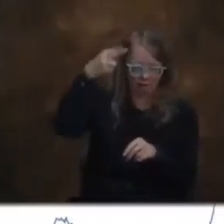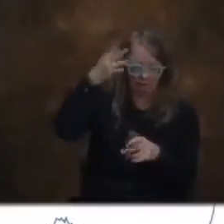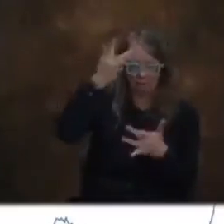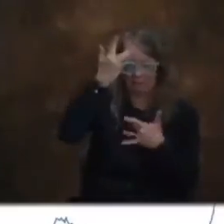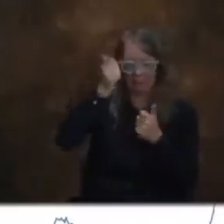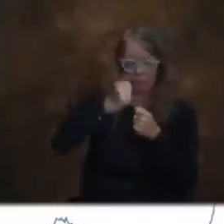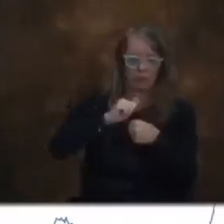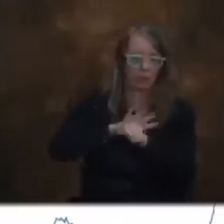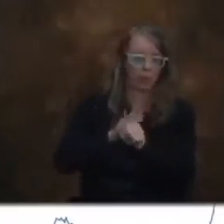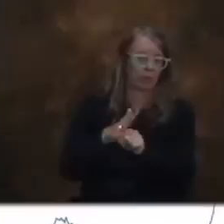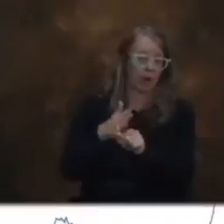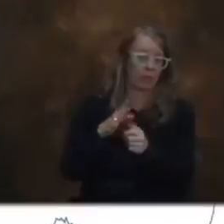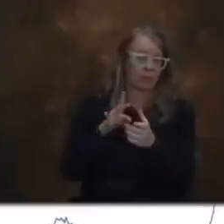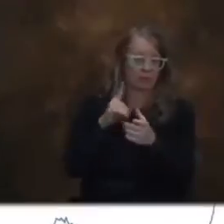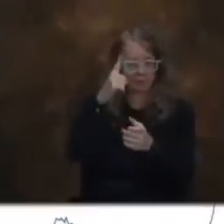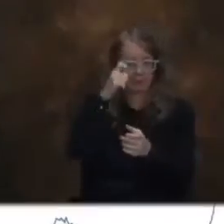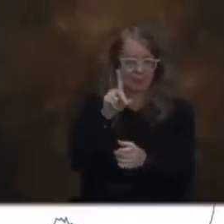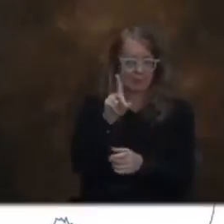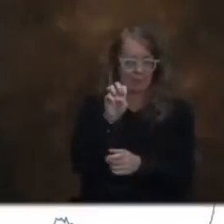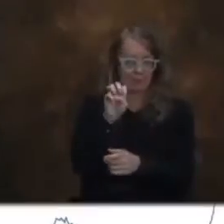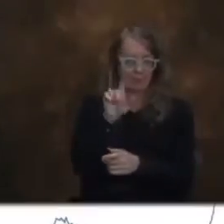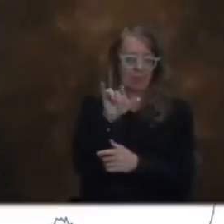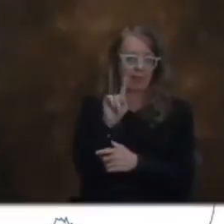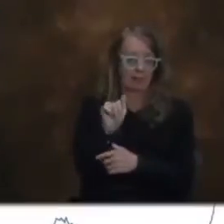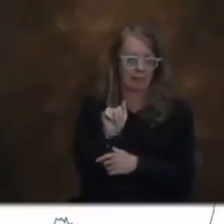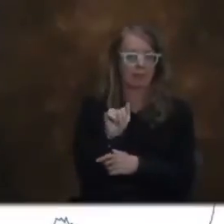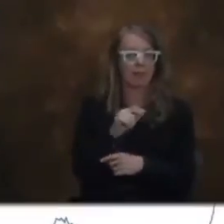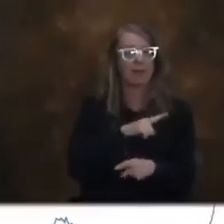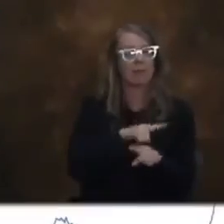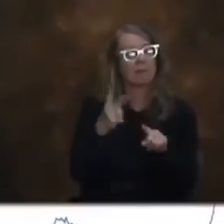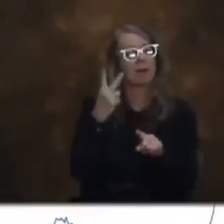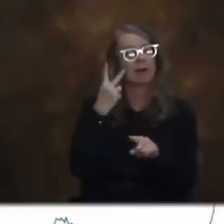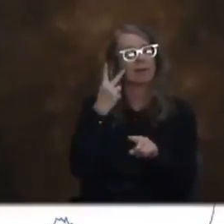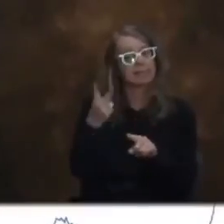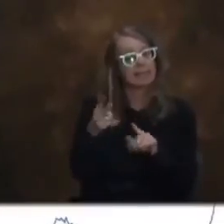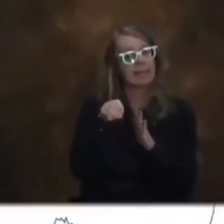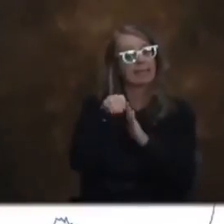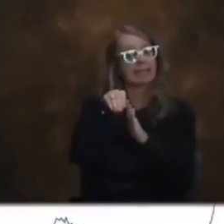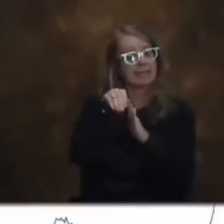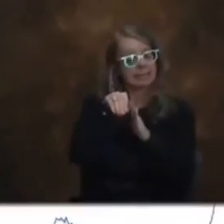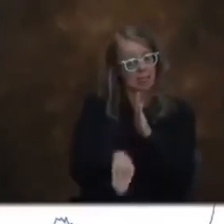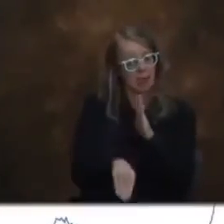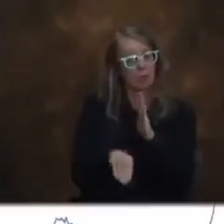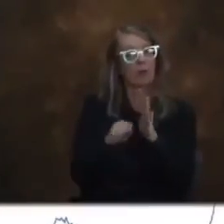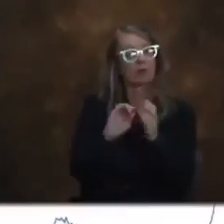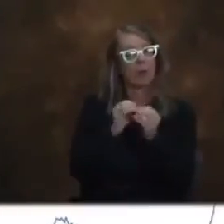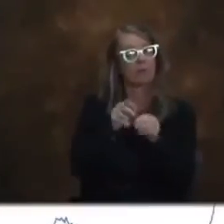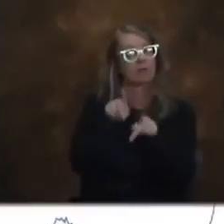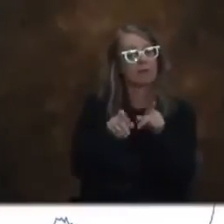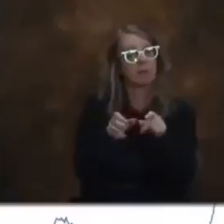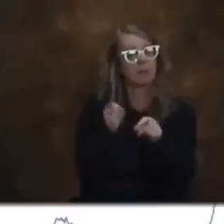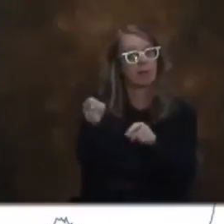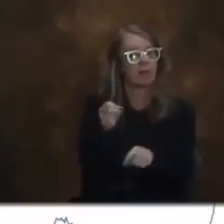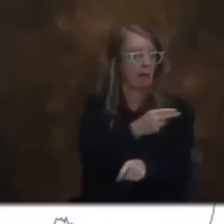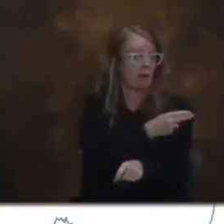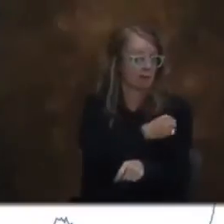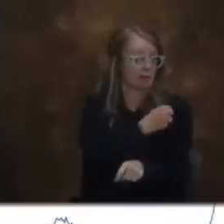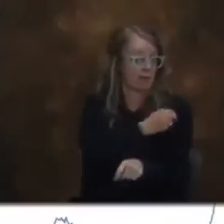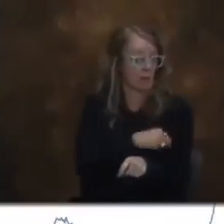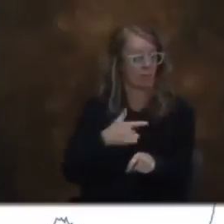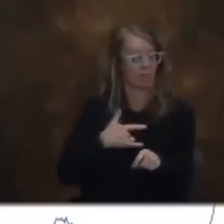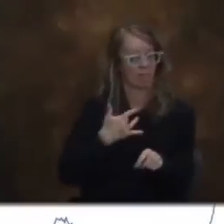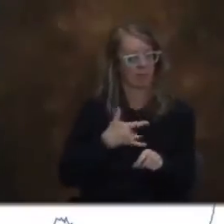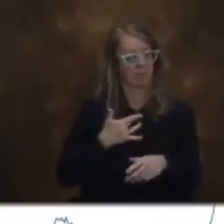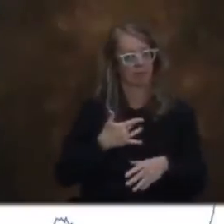casos de experta nos alegra ver una reducción en número de redux de hospitalizaciones en todos los lugares la